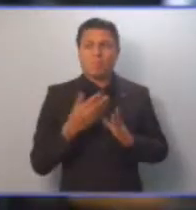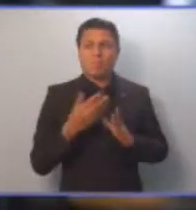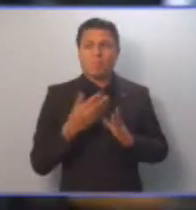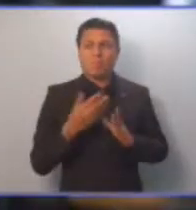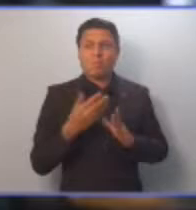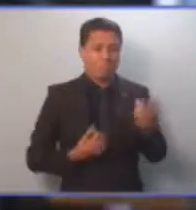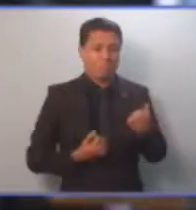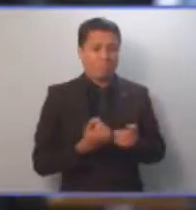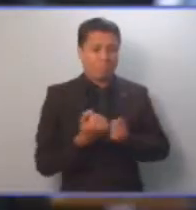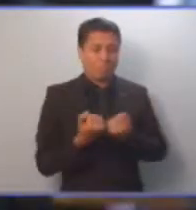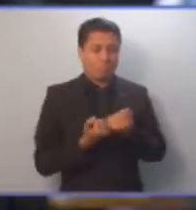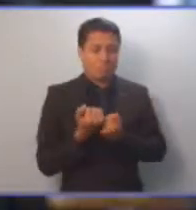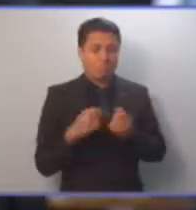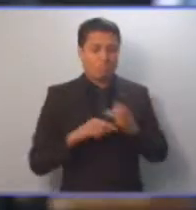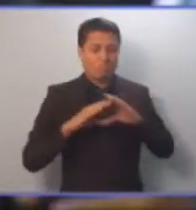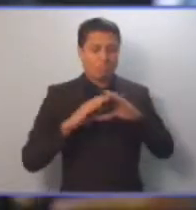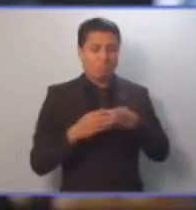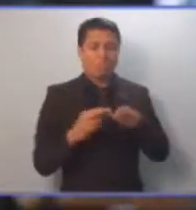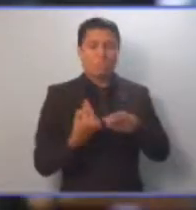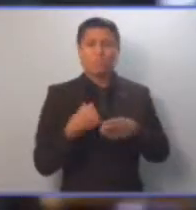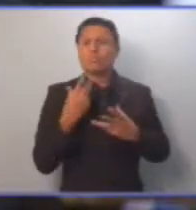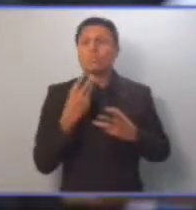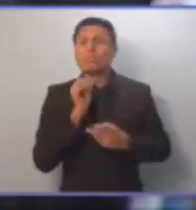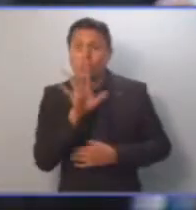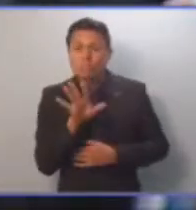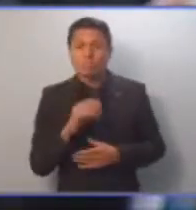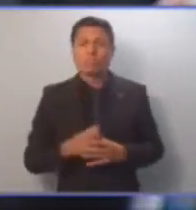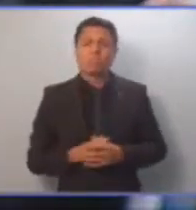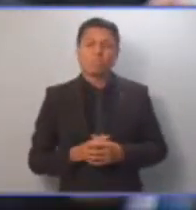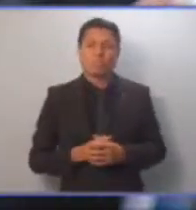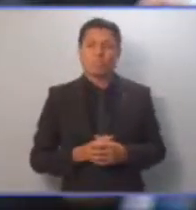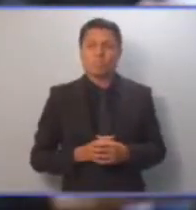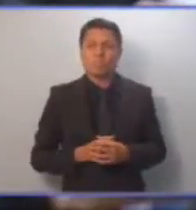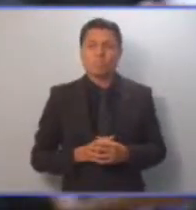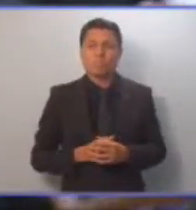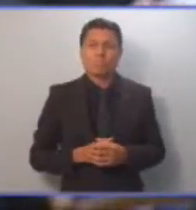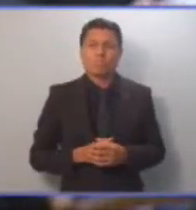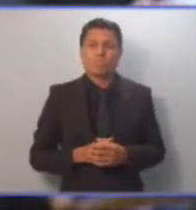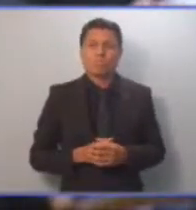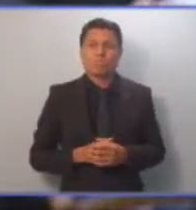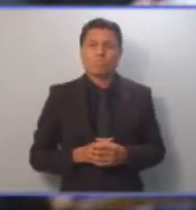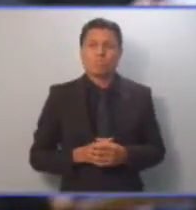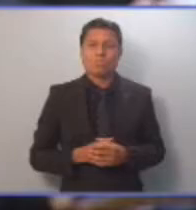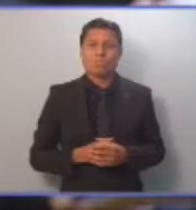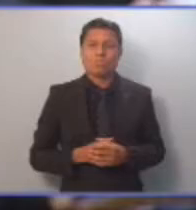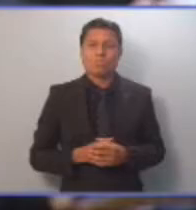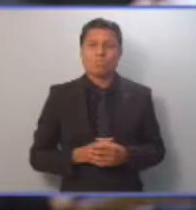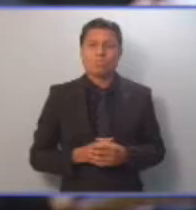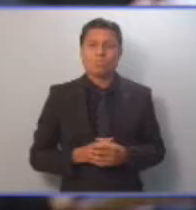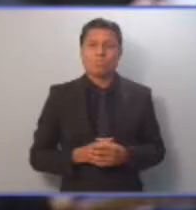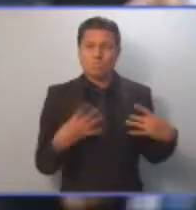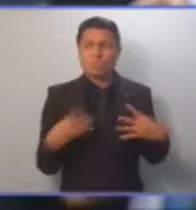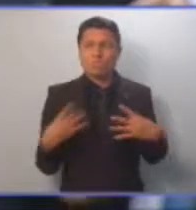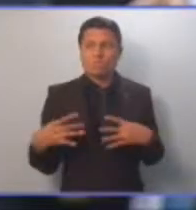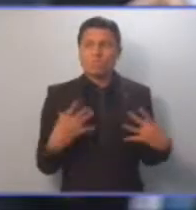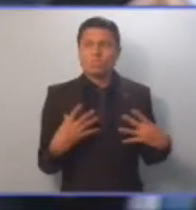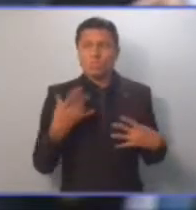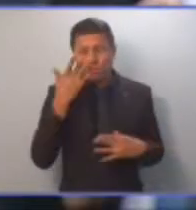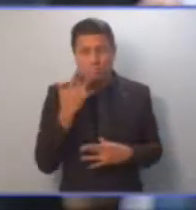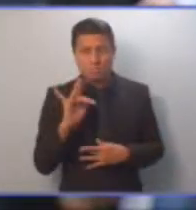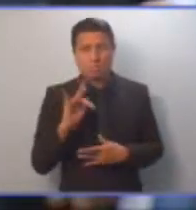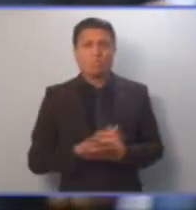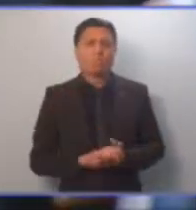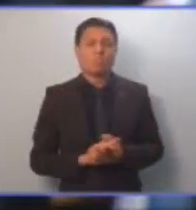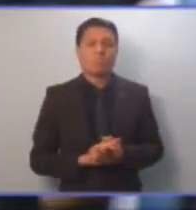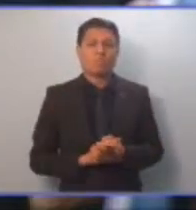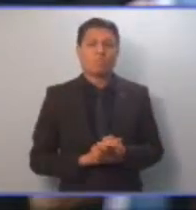actividades de apoyo a este sector, y quiero decir que entre estas actividades están, por ejemplo, la